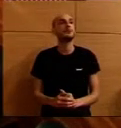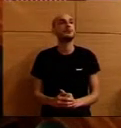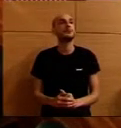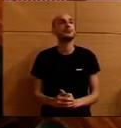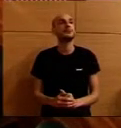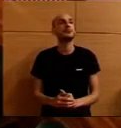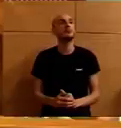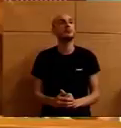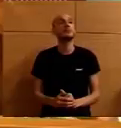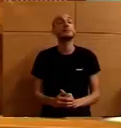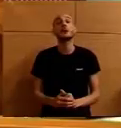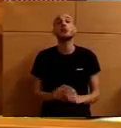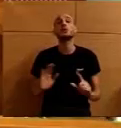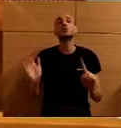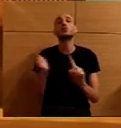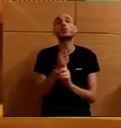Se soluciona con gestión.